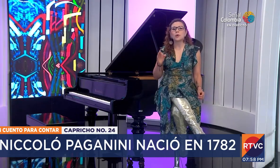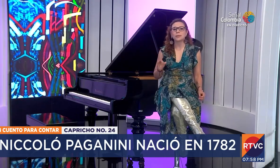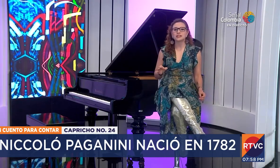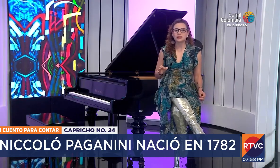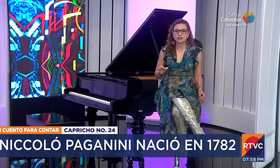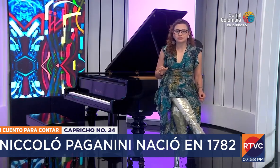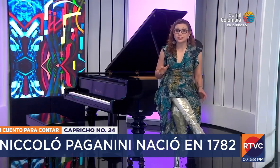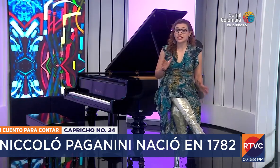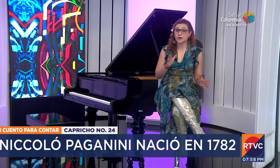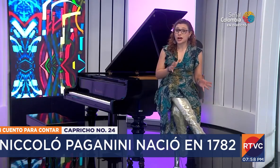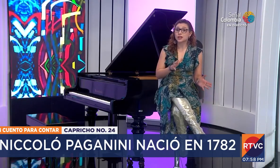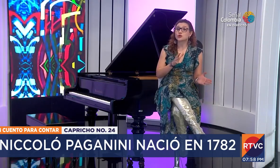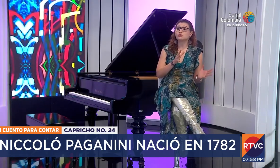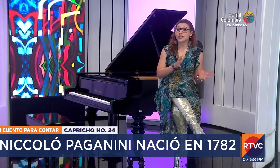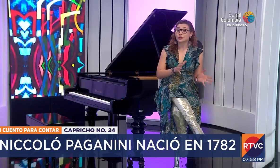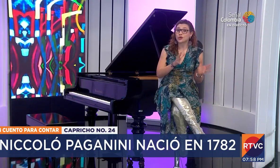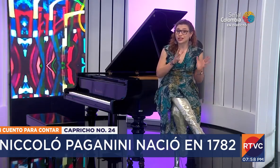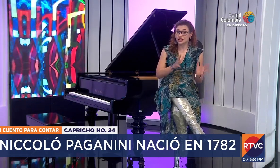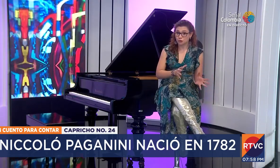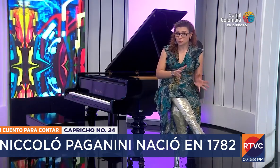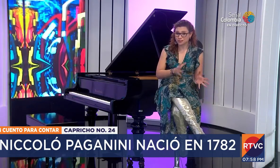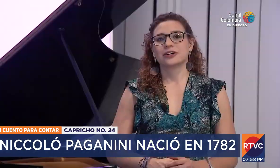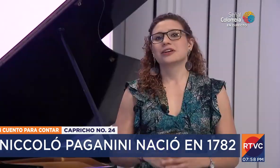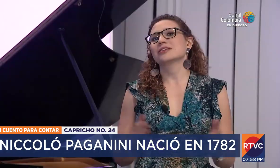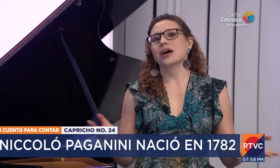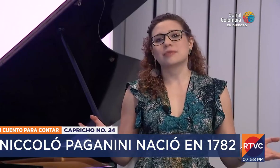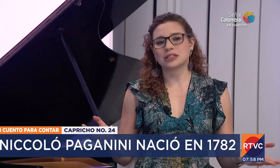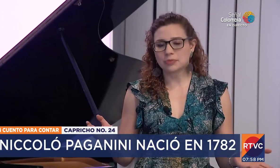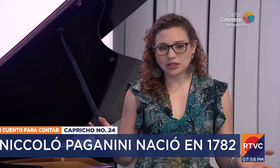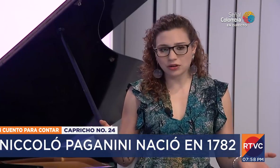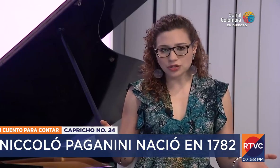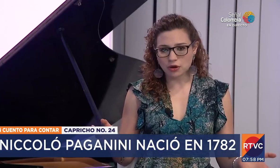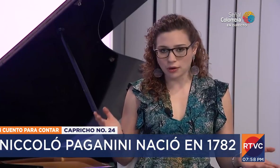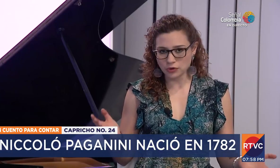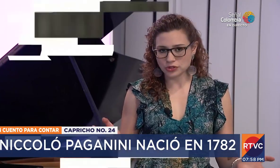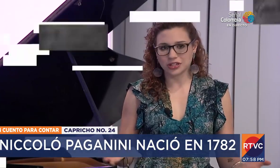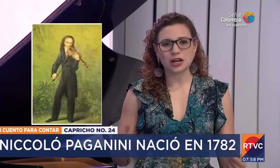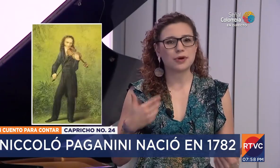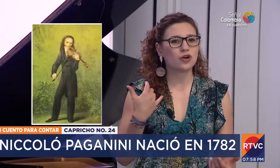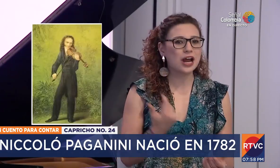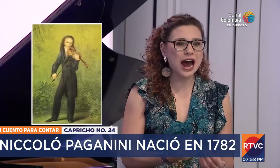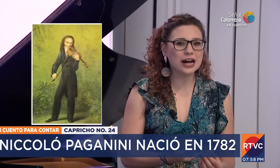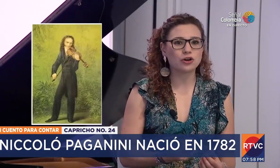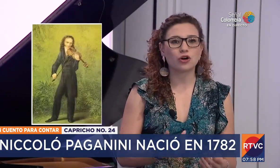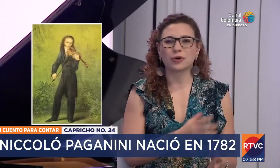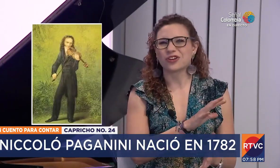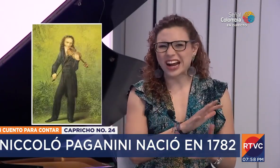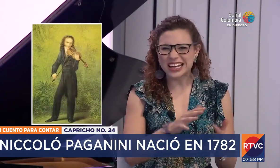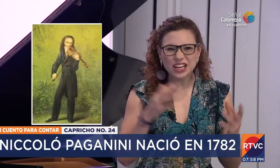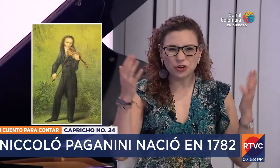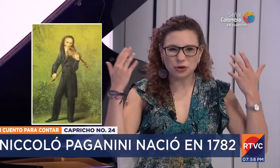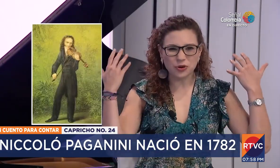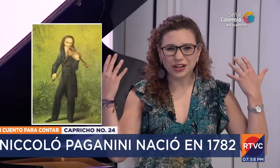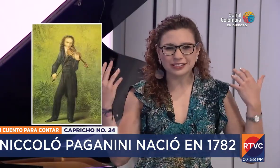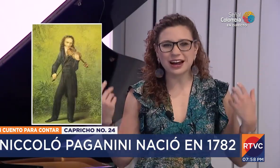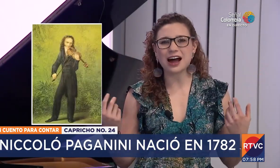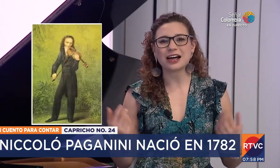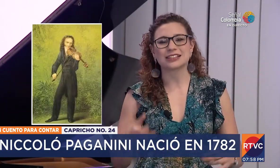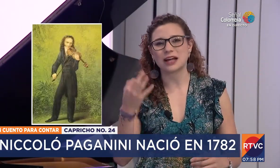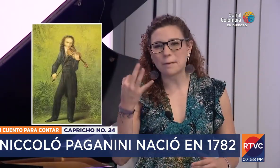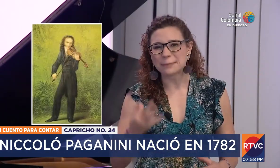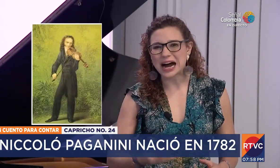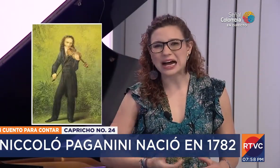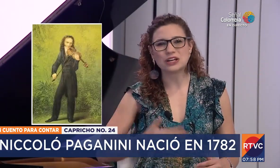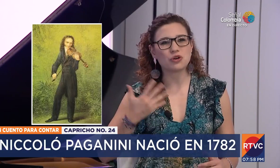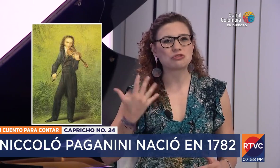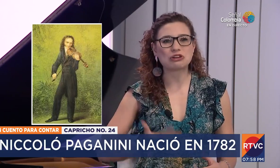y estaba convencida de que había hecho un trato con el diablo. Y es que además la pinta no le ayudaba mucho. Tenía el pelo largo, pero raído y como con